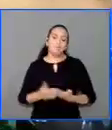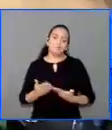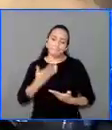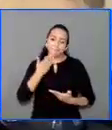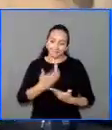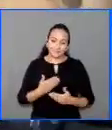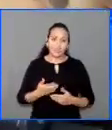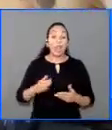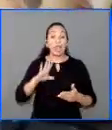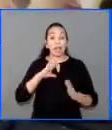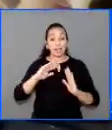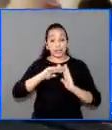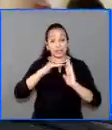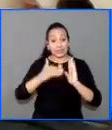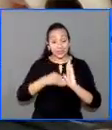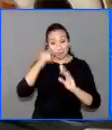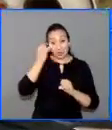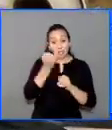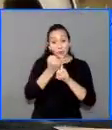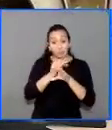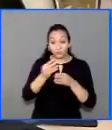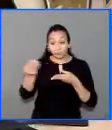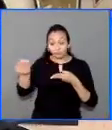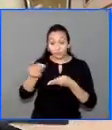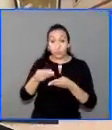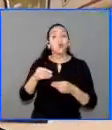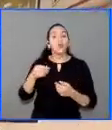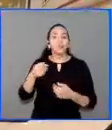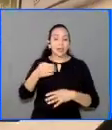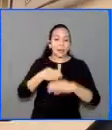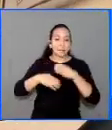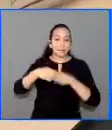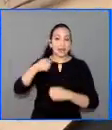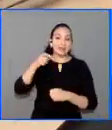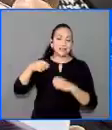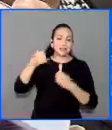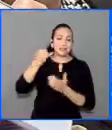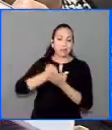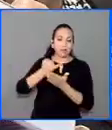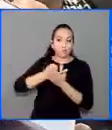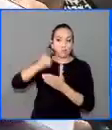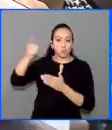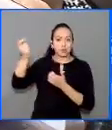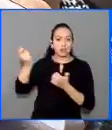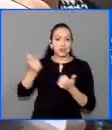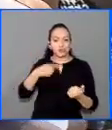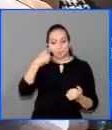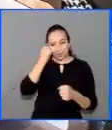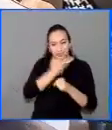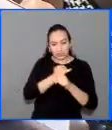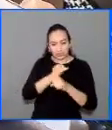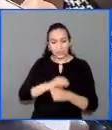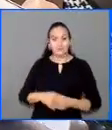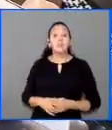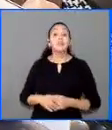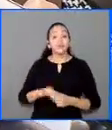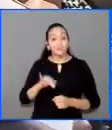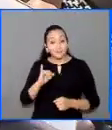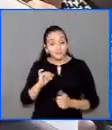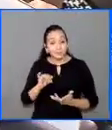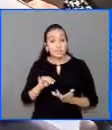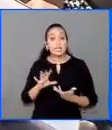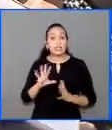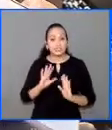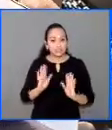de información con aduanas para un trabajo más contundente. Sí, porque ya vamos en la fase de destrucción. Los